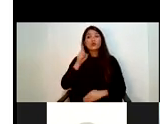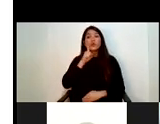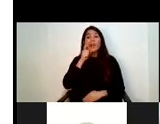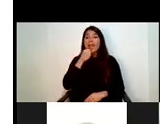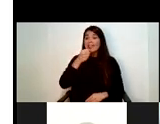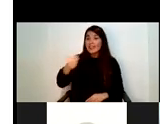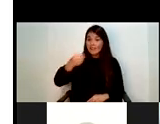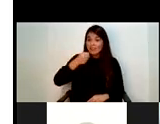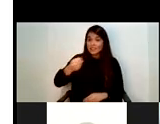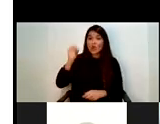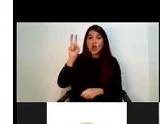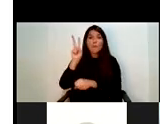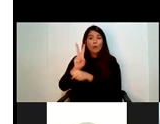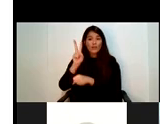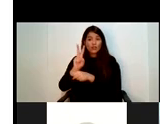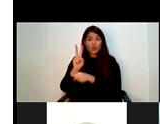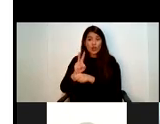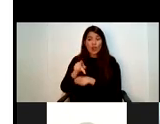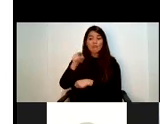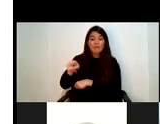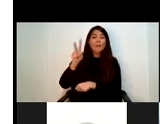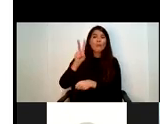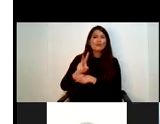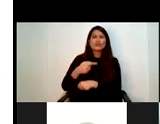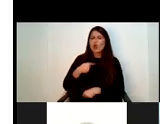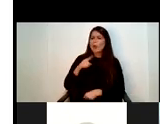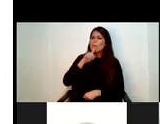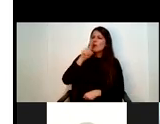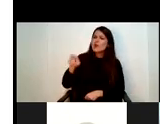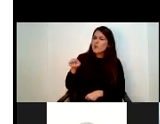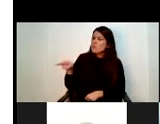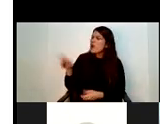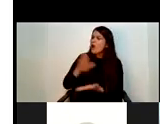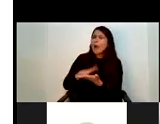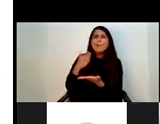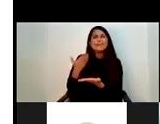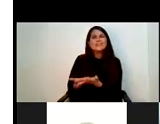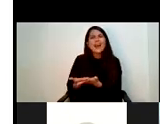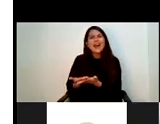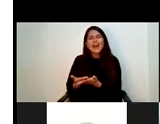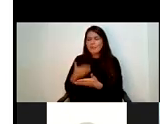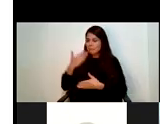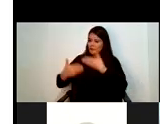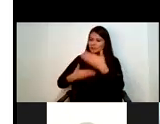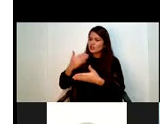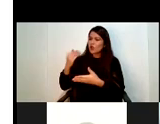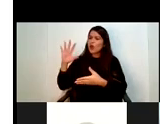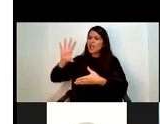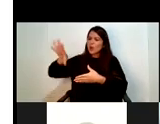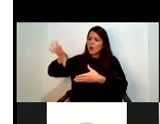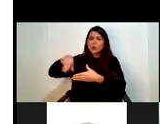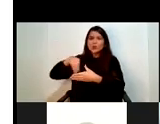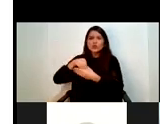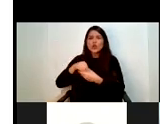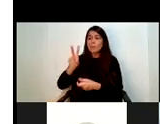profesora, y la profesora, yo le pregunto cómo va todo su proceso de inclusión, y la profesora me